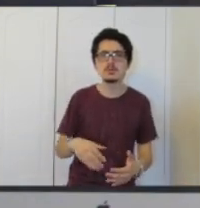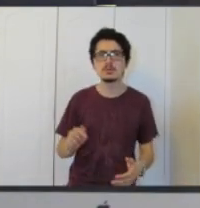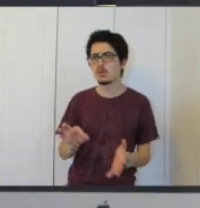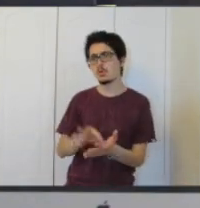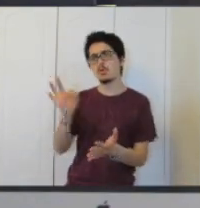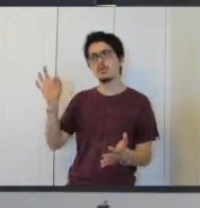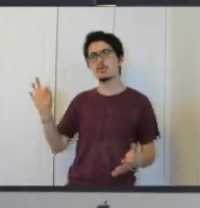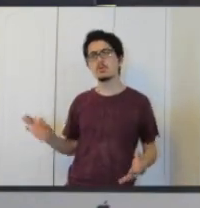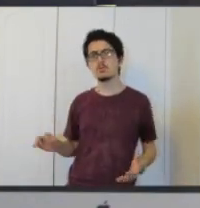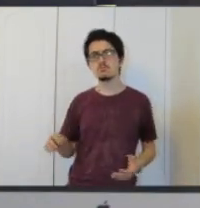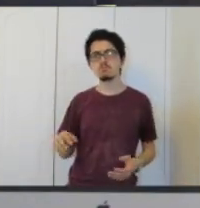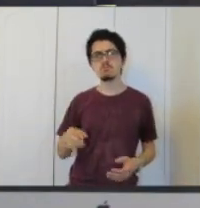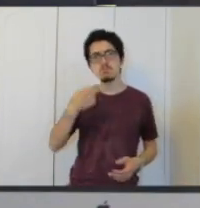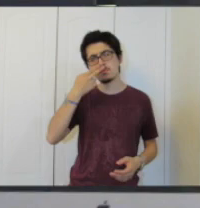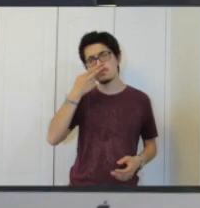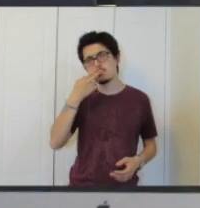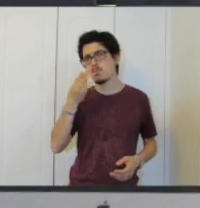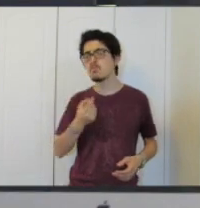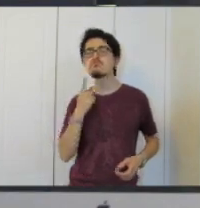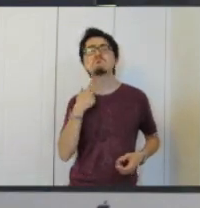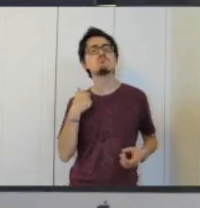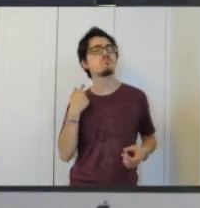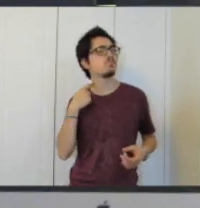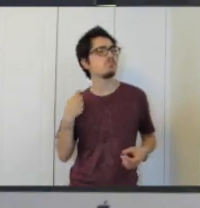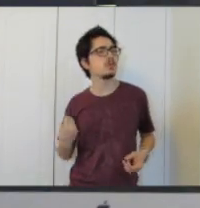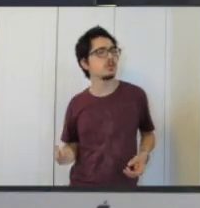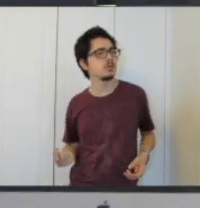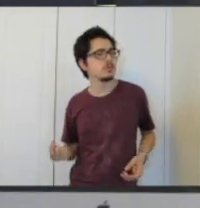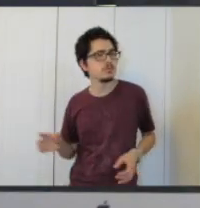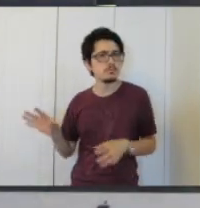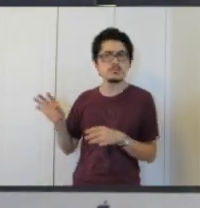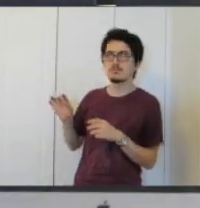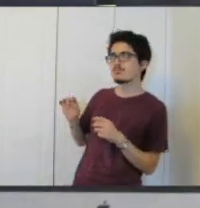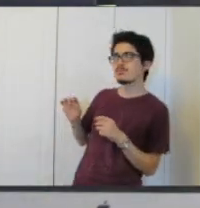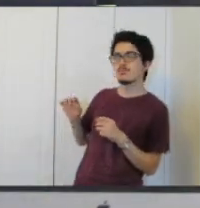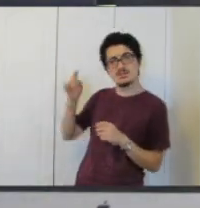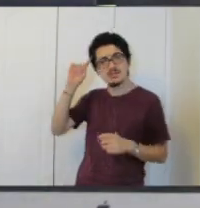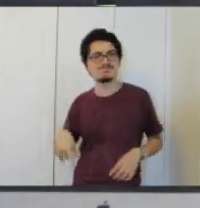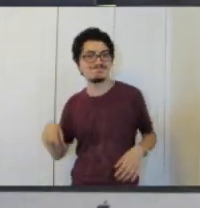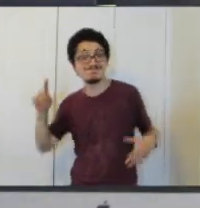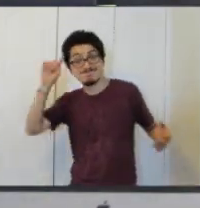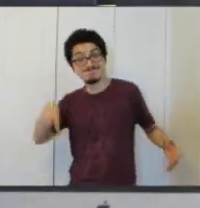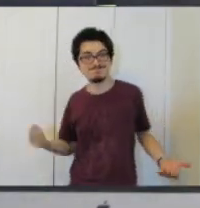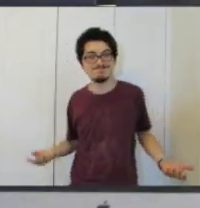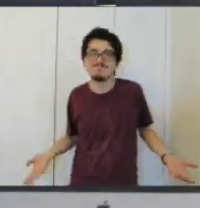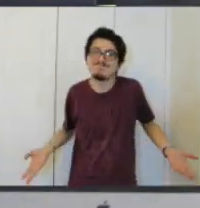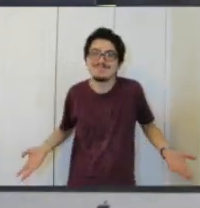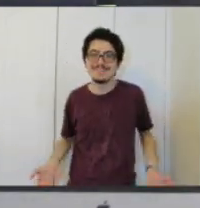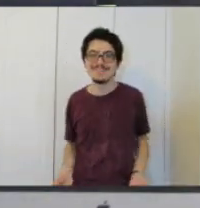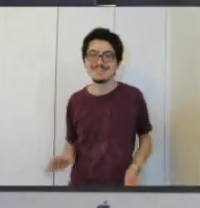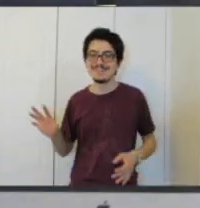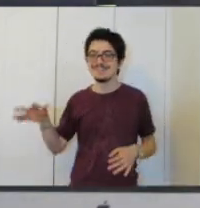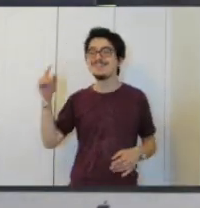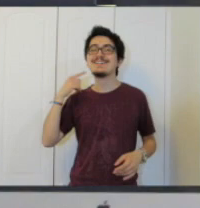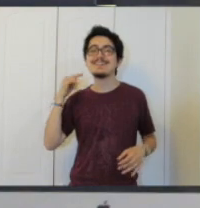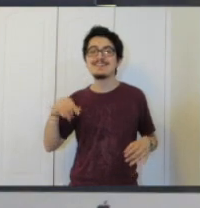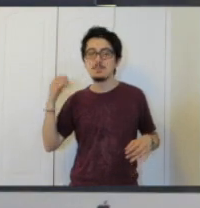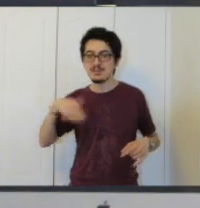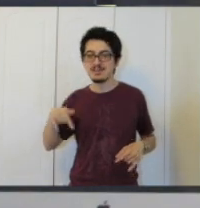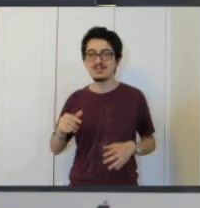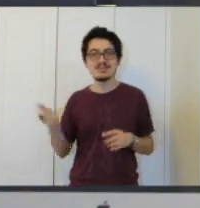estilo, sino que es muy interesante lo que dice y realmente vale la pena. El siguiente libro es La nave del destino. Esta es